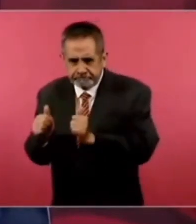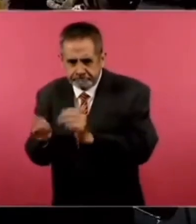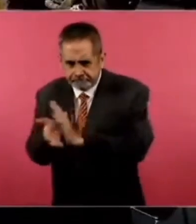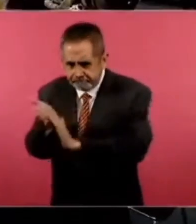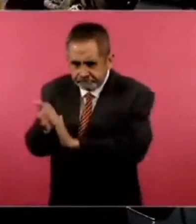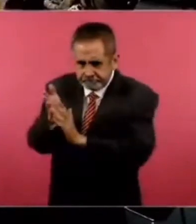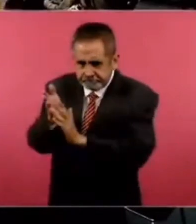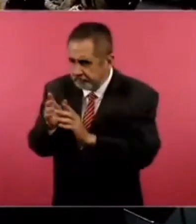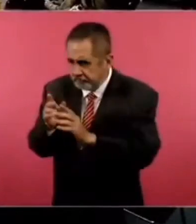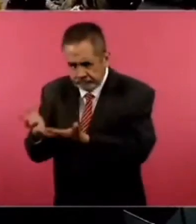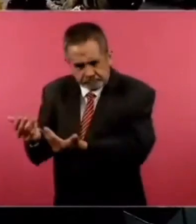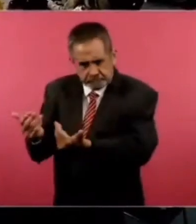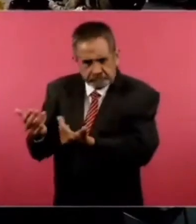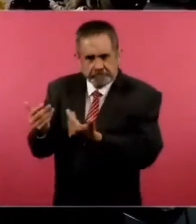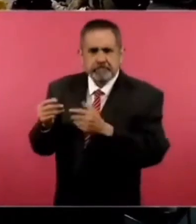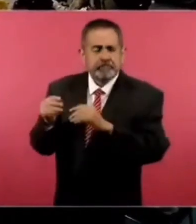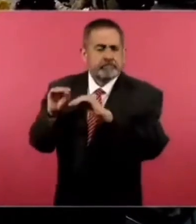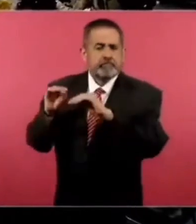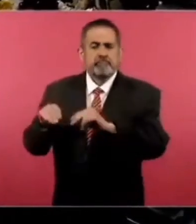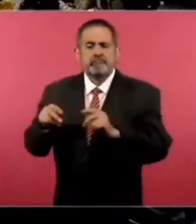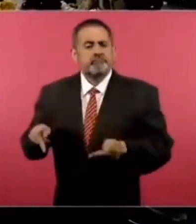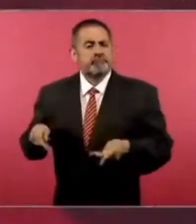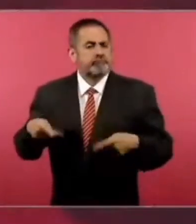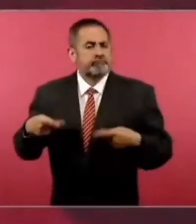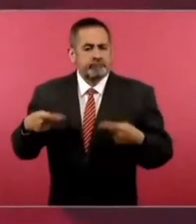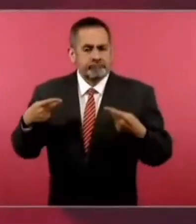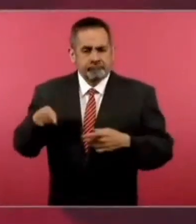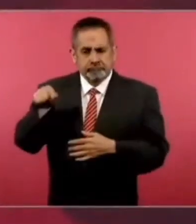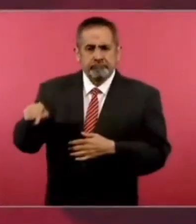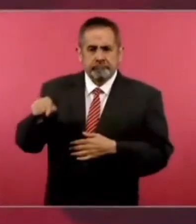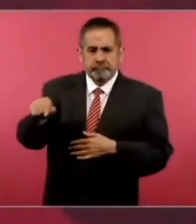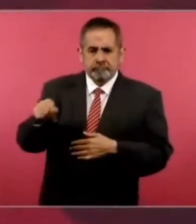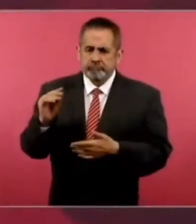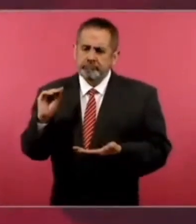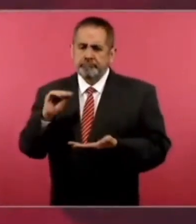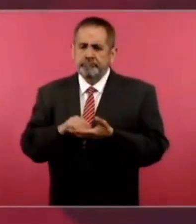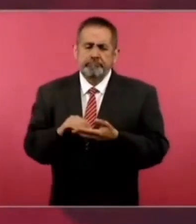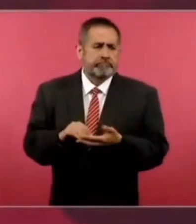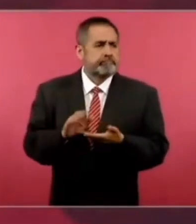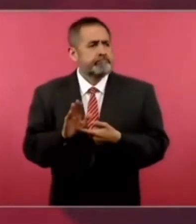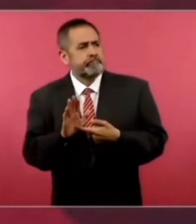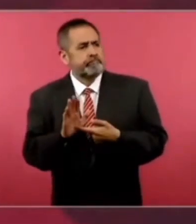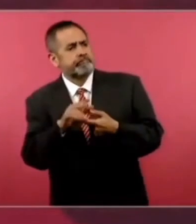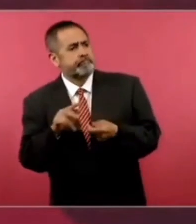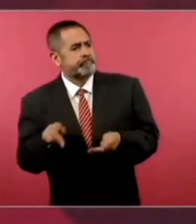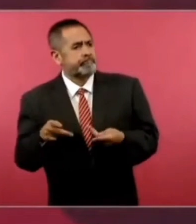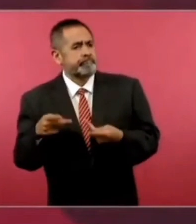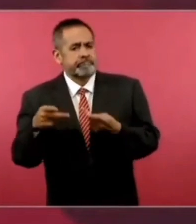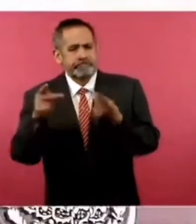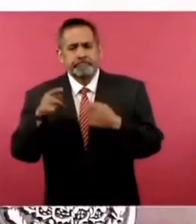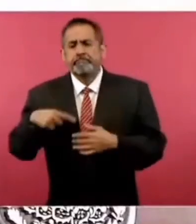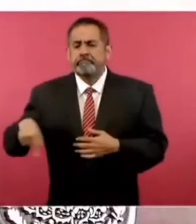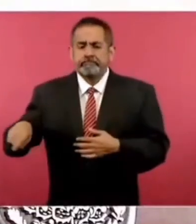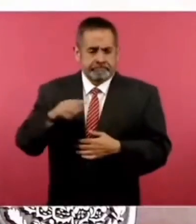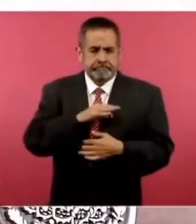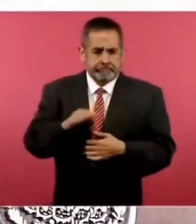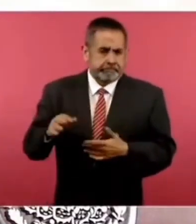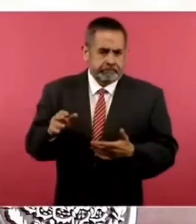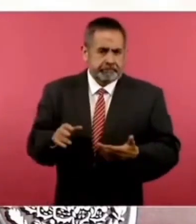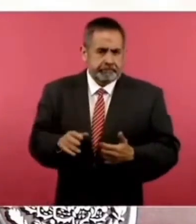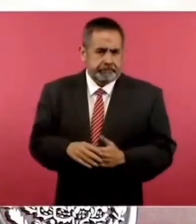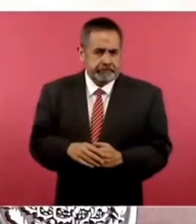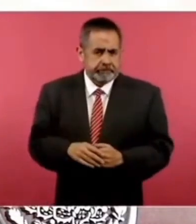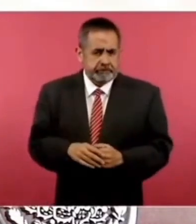que vendan ahí, expongan, vendan sus productos. El